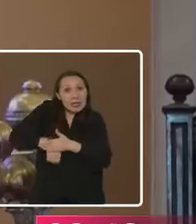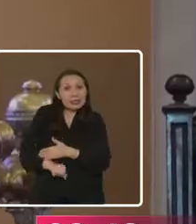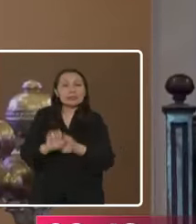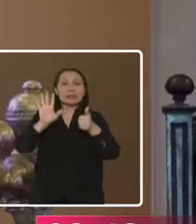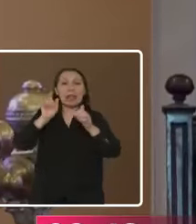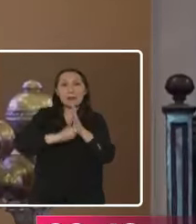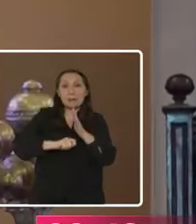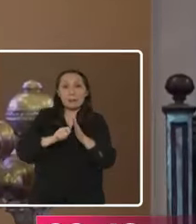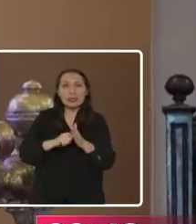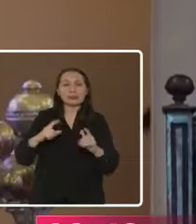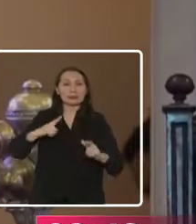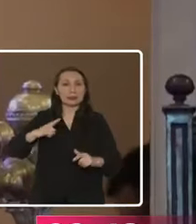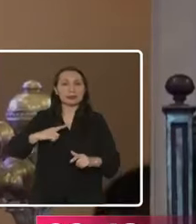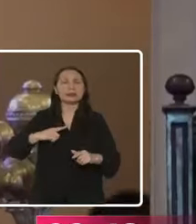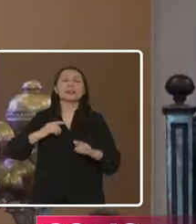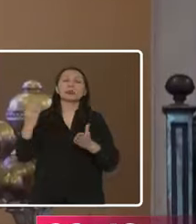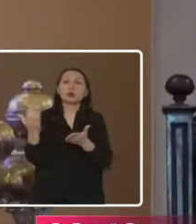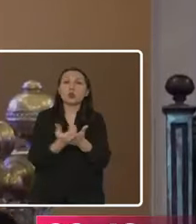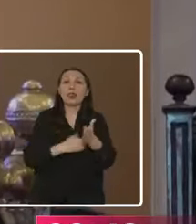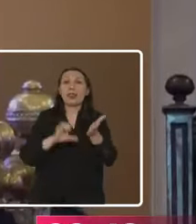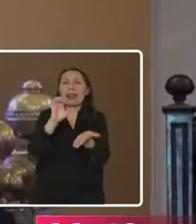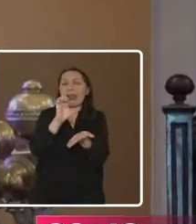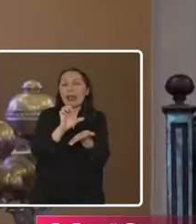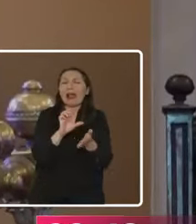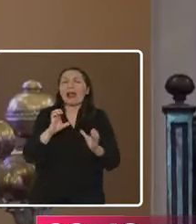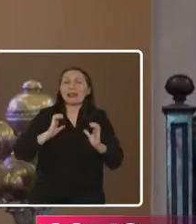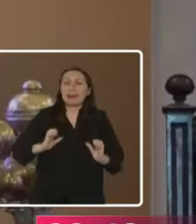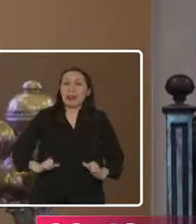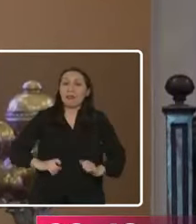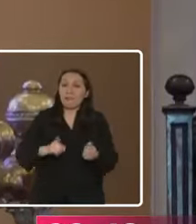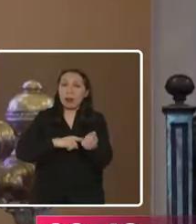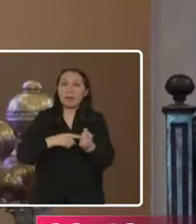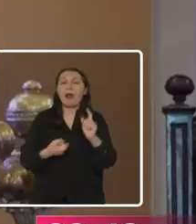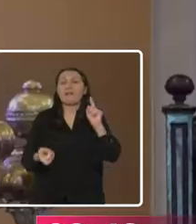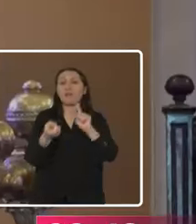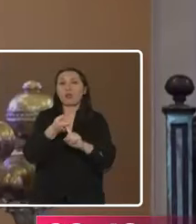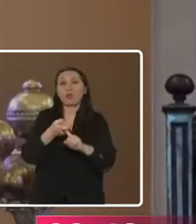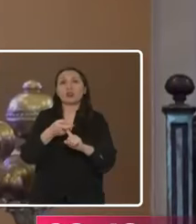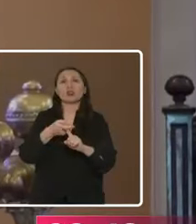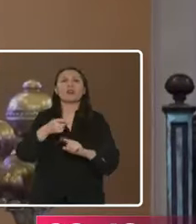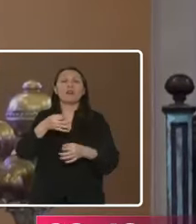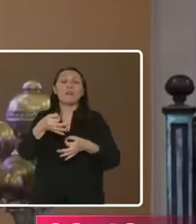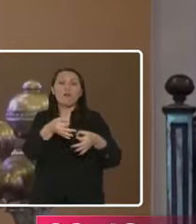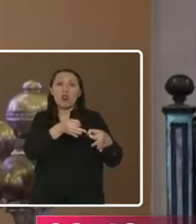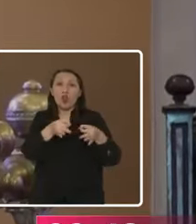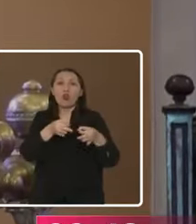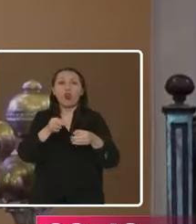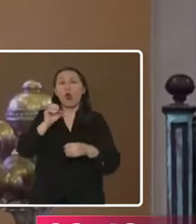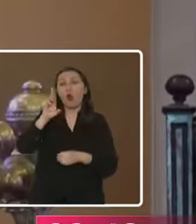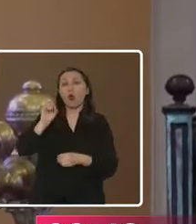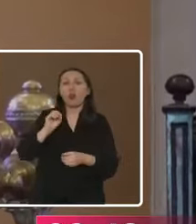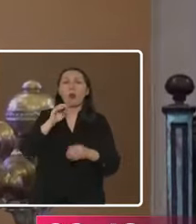6 meses, el ingreso ético familiar, el bono bodas de oro, el